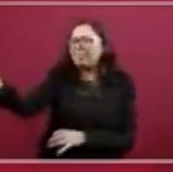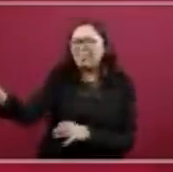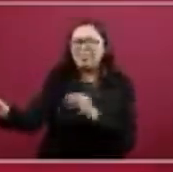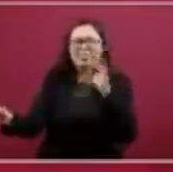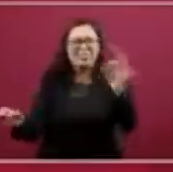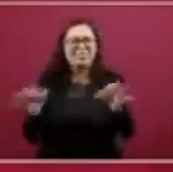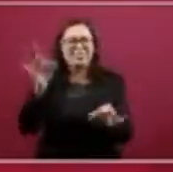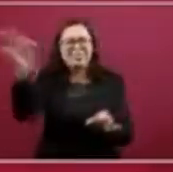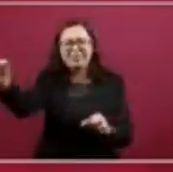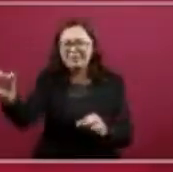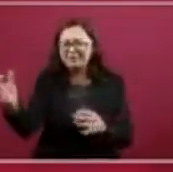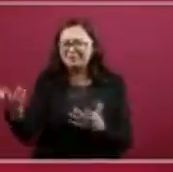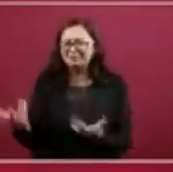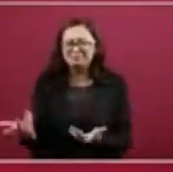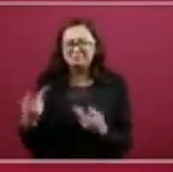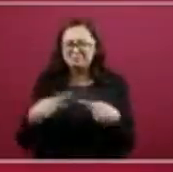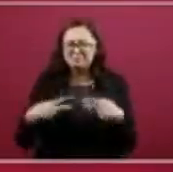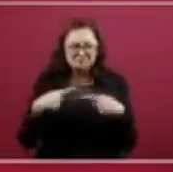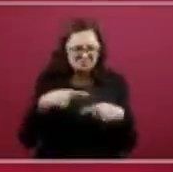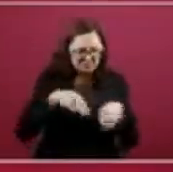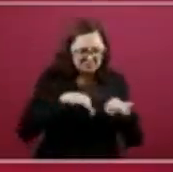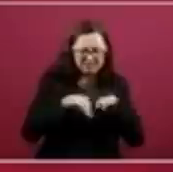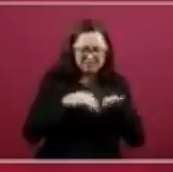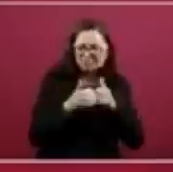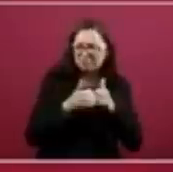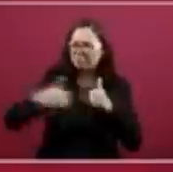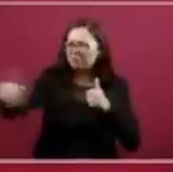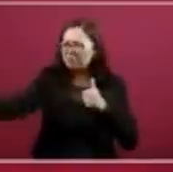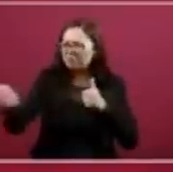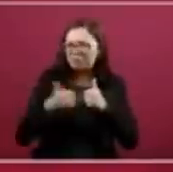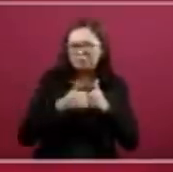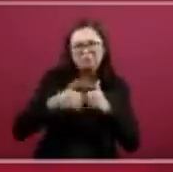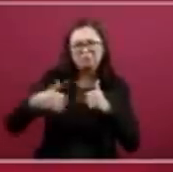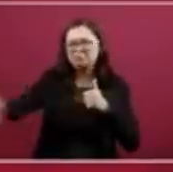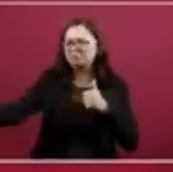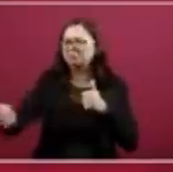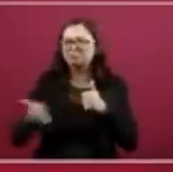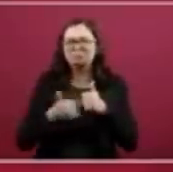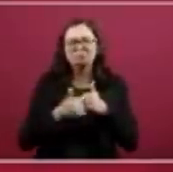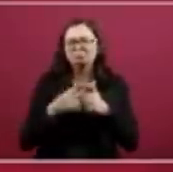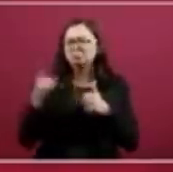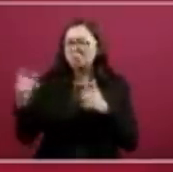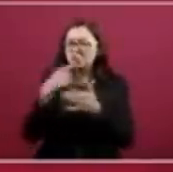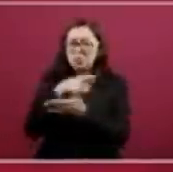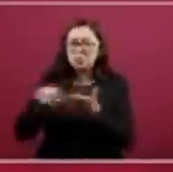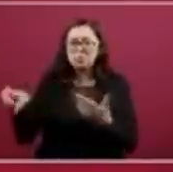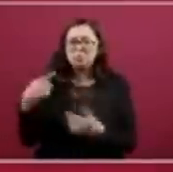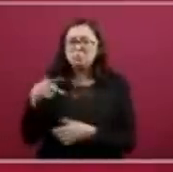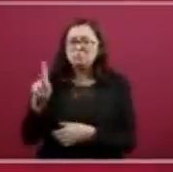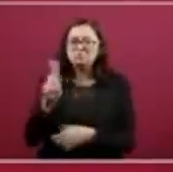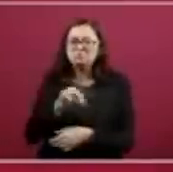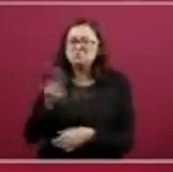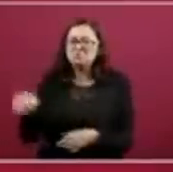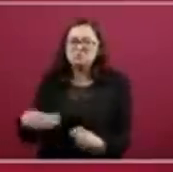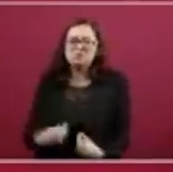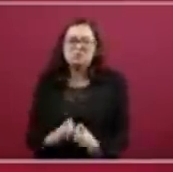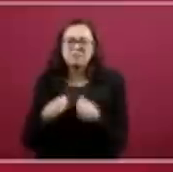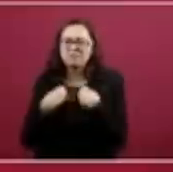muy lejos de donde trabaja la gente, que nunca fueron ocupados, y